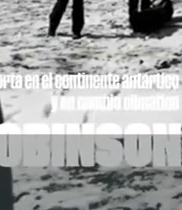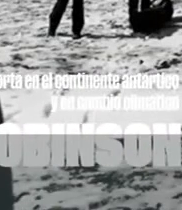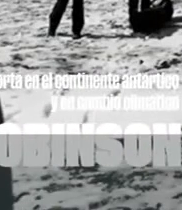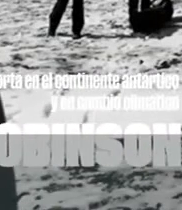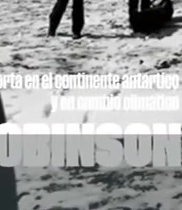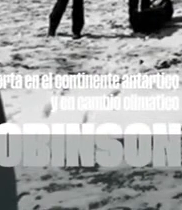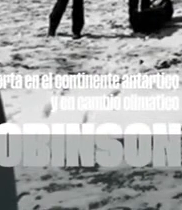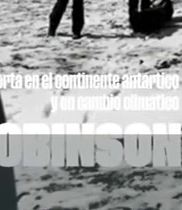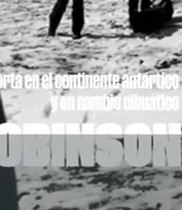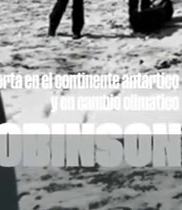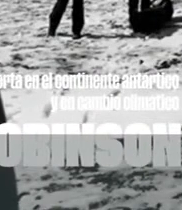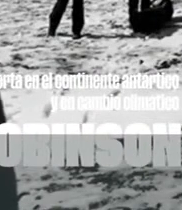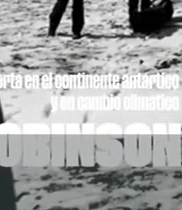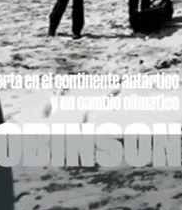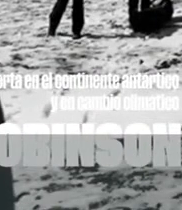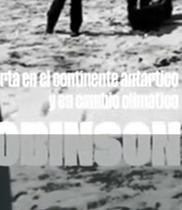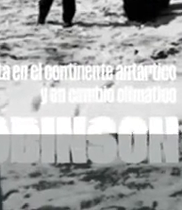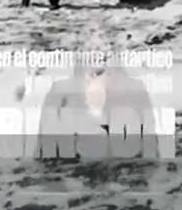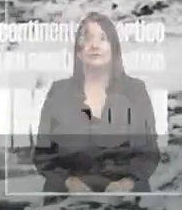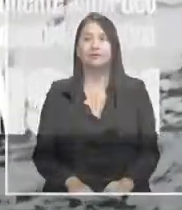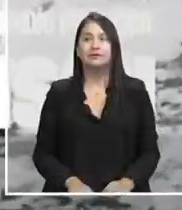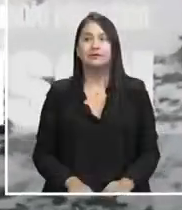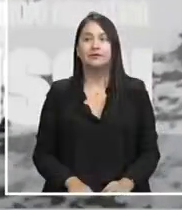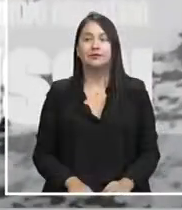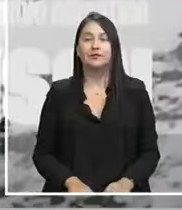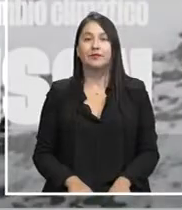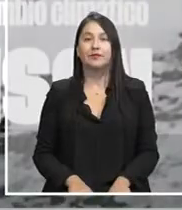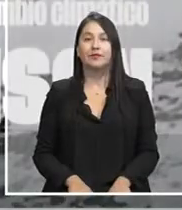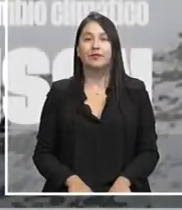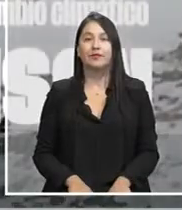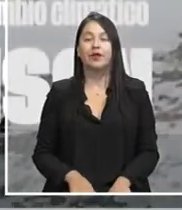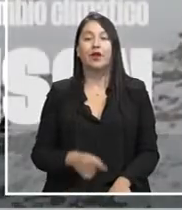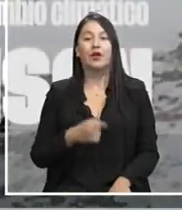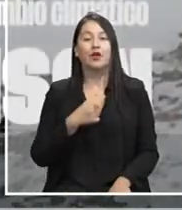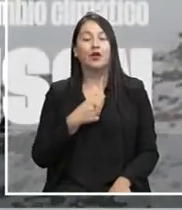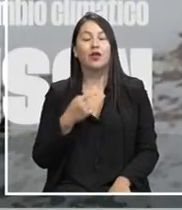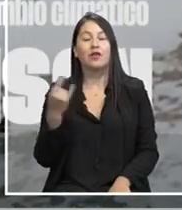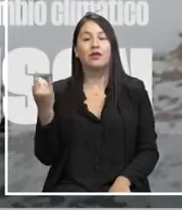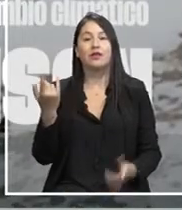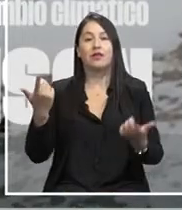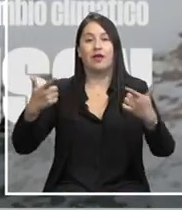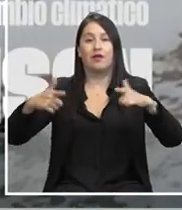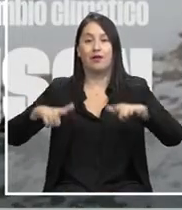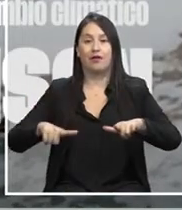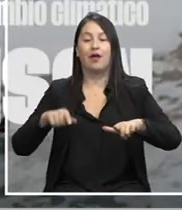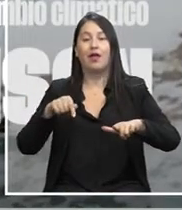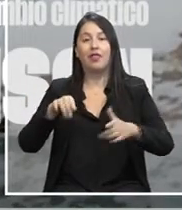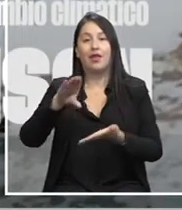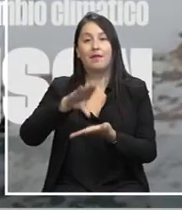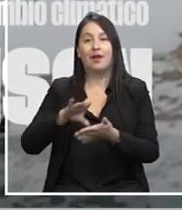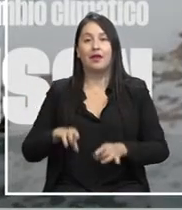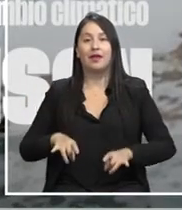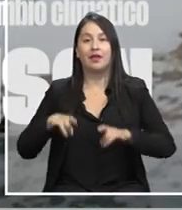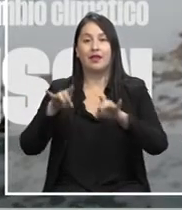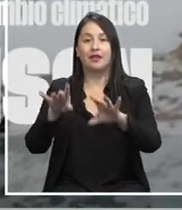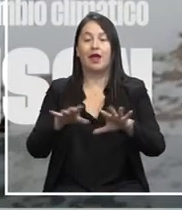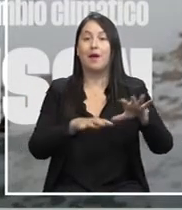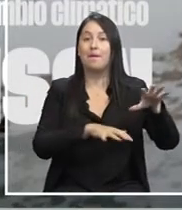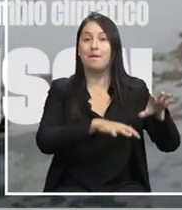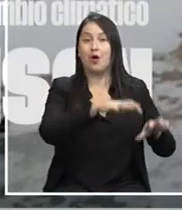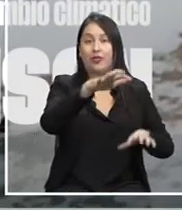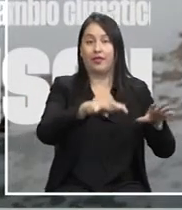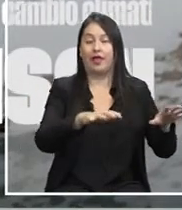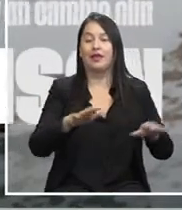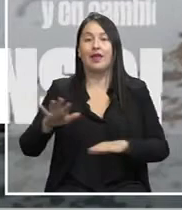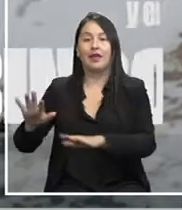Soy Sharon Robinson, profesora de la Universidad de Wollongong, que se encuentra en Darabal Country, entre las montañas y el mar en